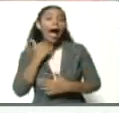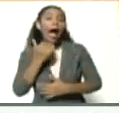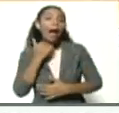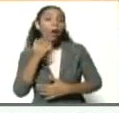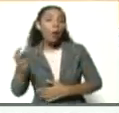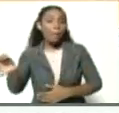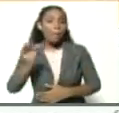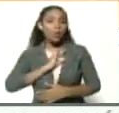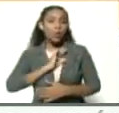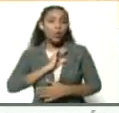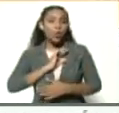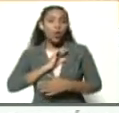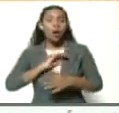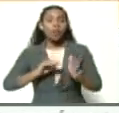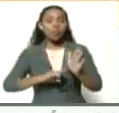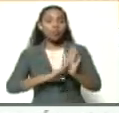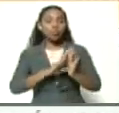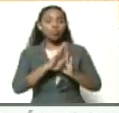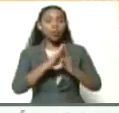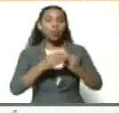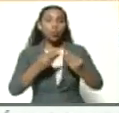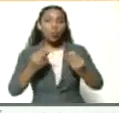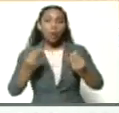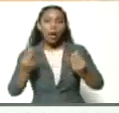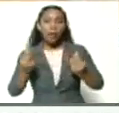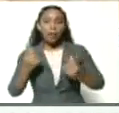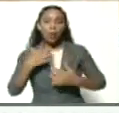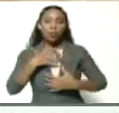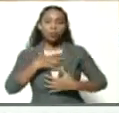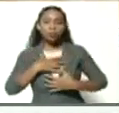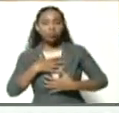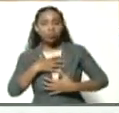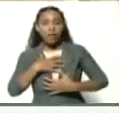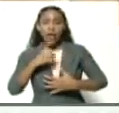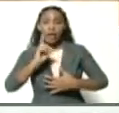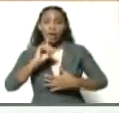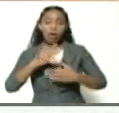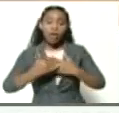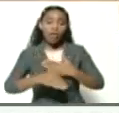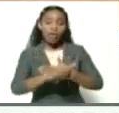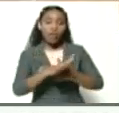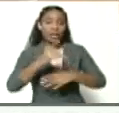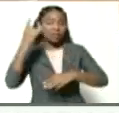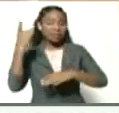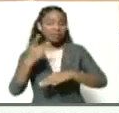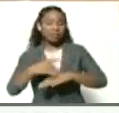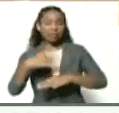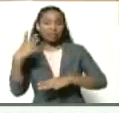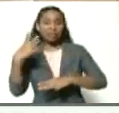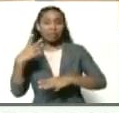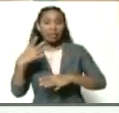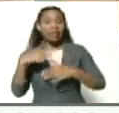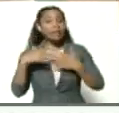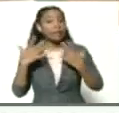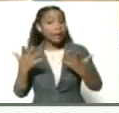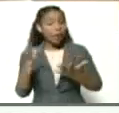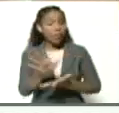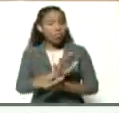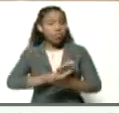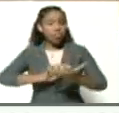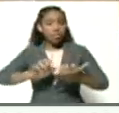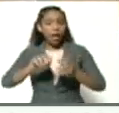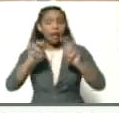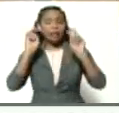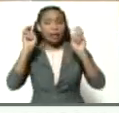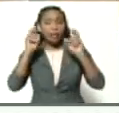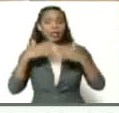nos contagiemos se desarrollen los síntomas de forma leve o asintomáticos y no avancemos a una fase de agravamiento que complica el cuadro de